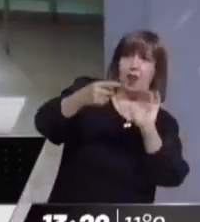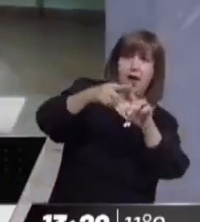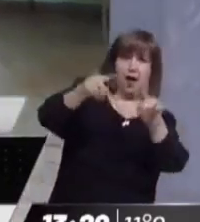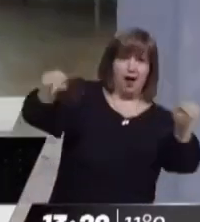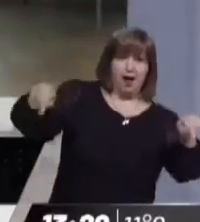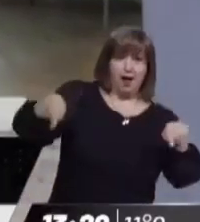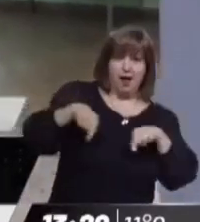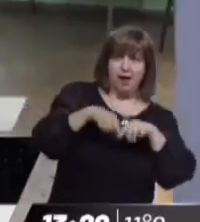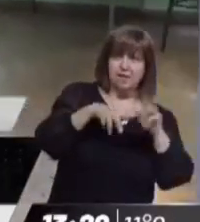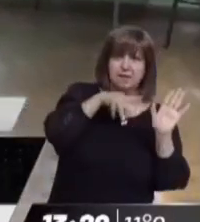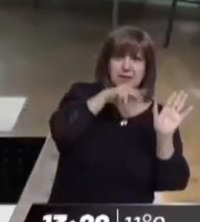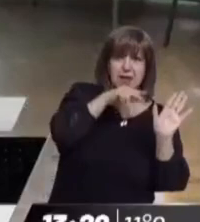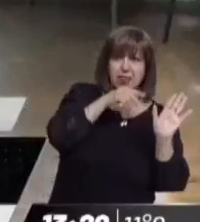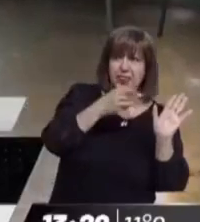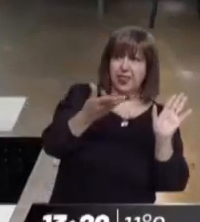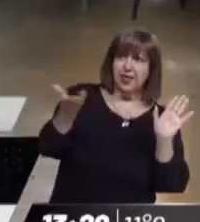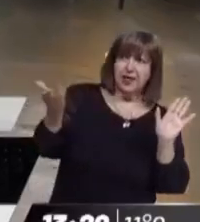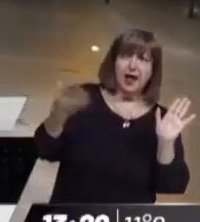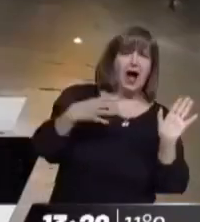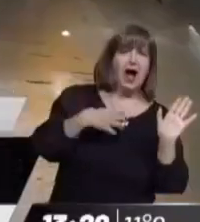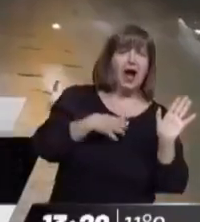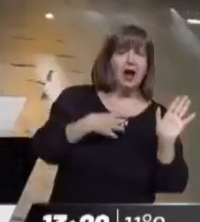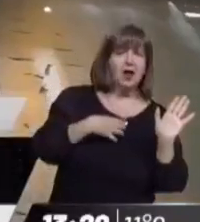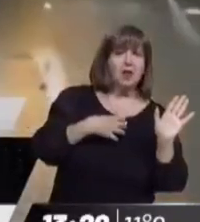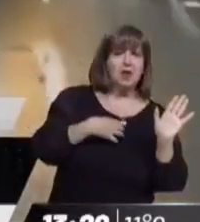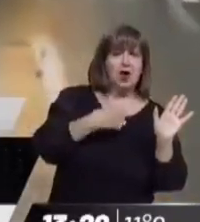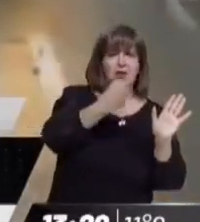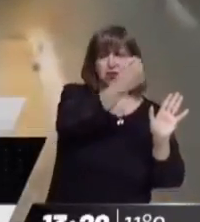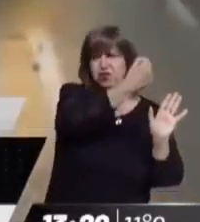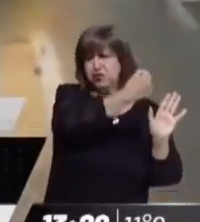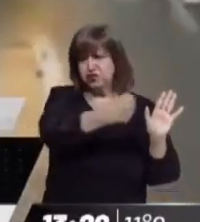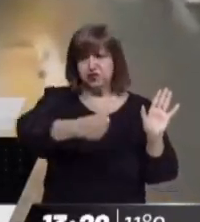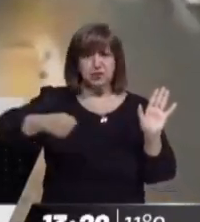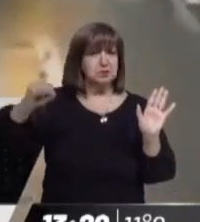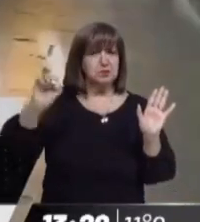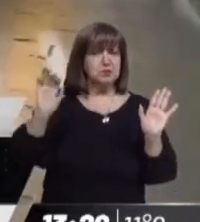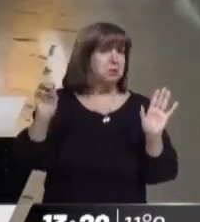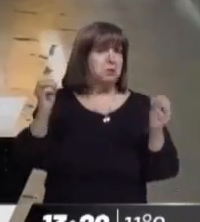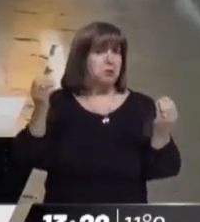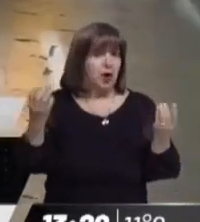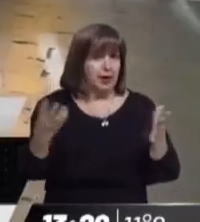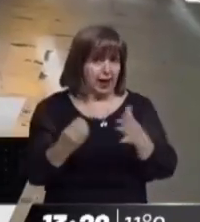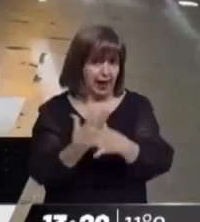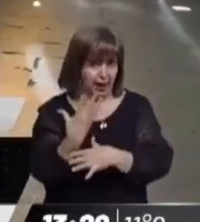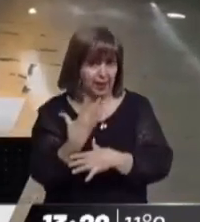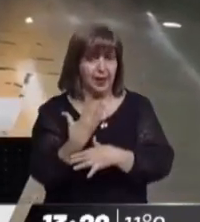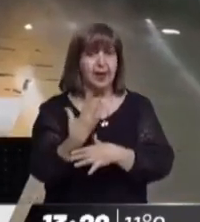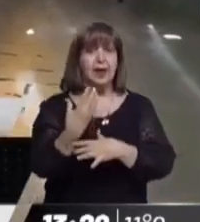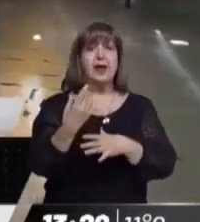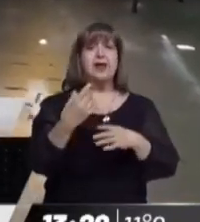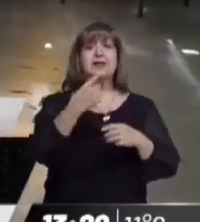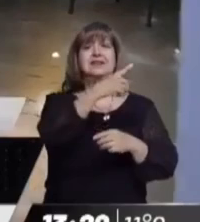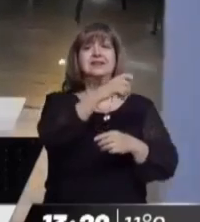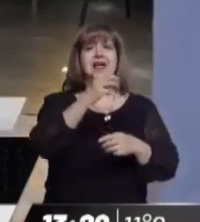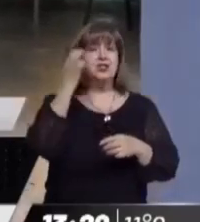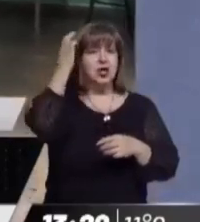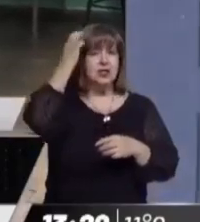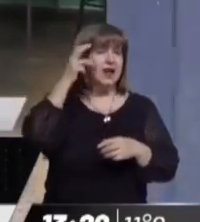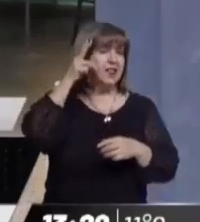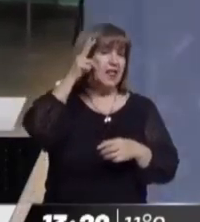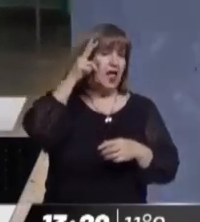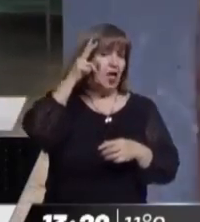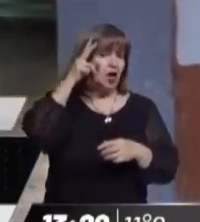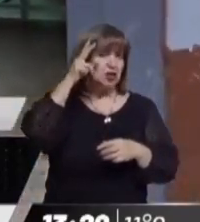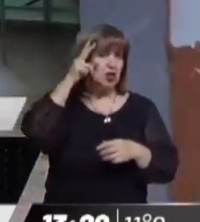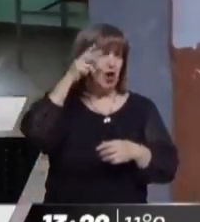Que está vacía. Vacía. Bueno, prácticamente así, así estuvo en la mañana, porque de 138